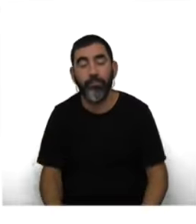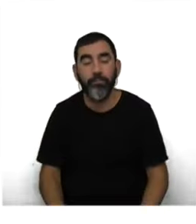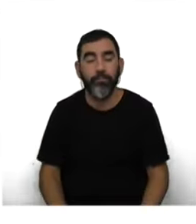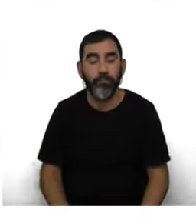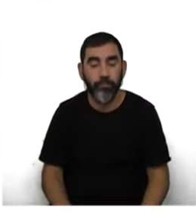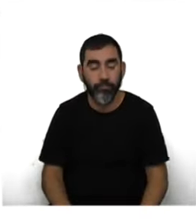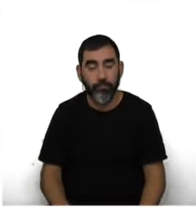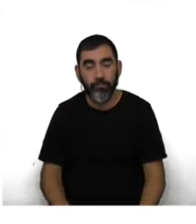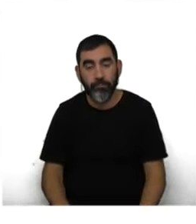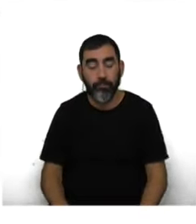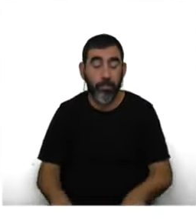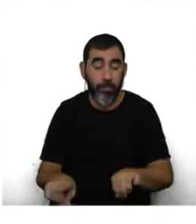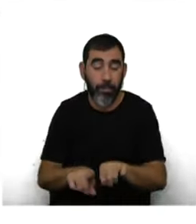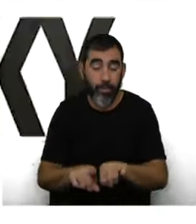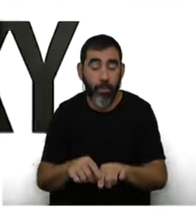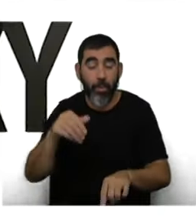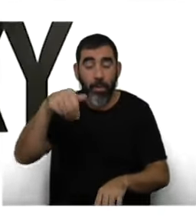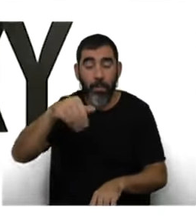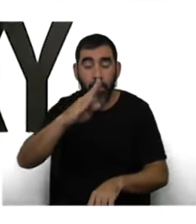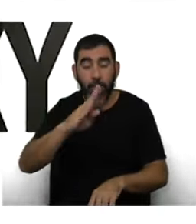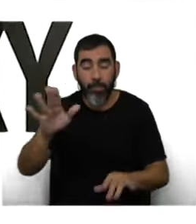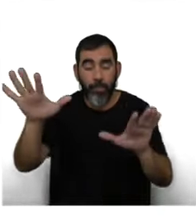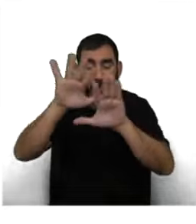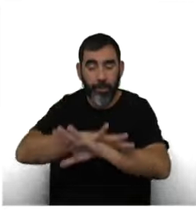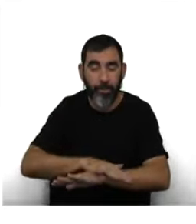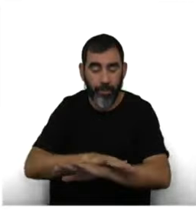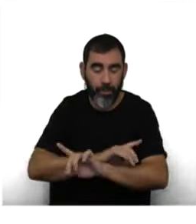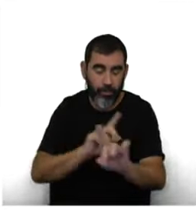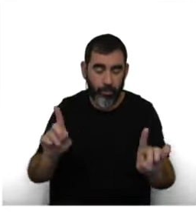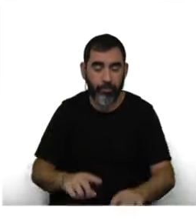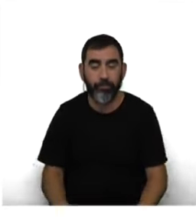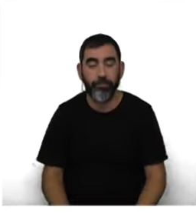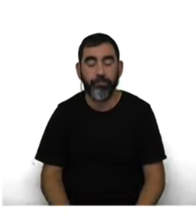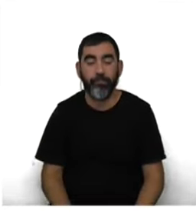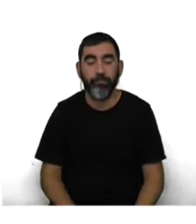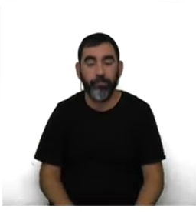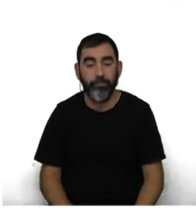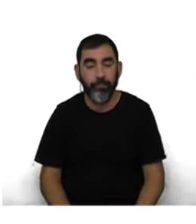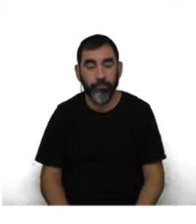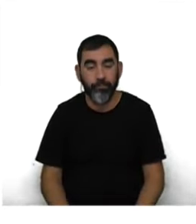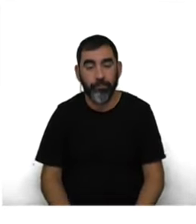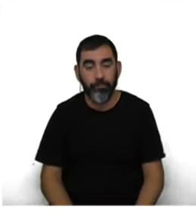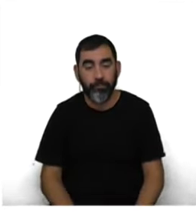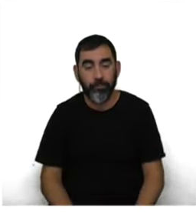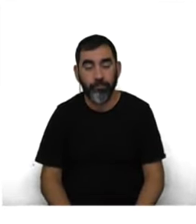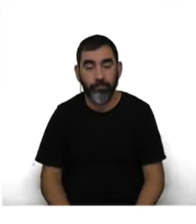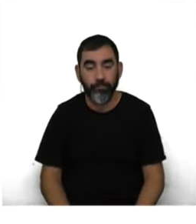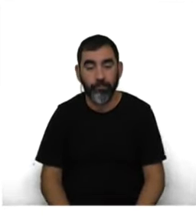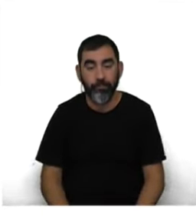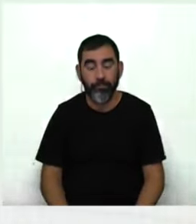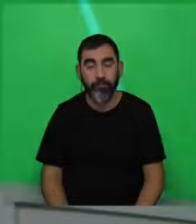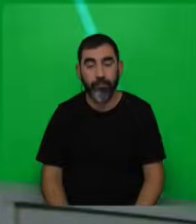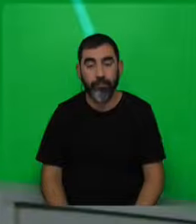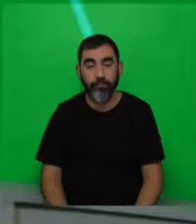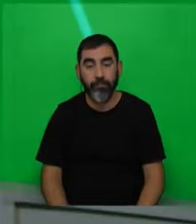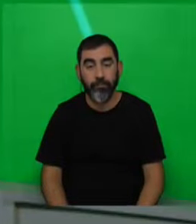terminaciones que habían reservado optando por otras para evitar confusión con las listas 609 tradicionales del mpp